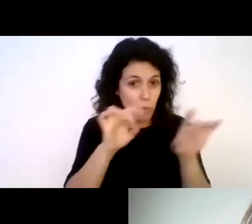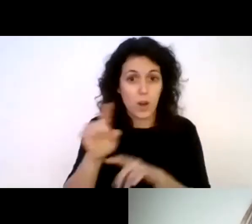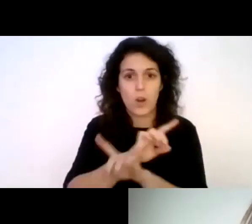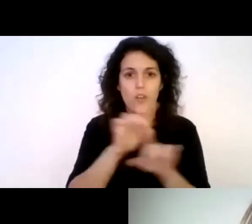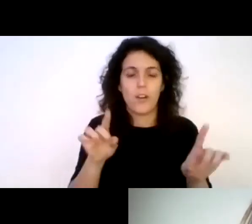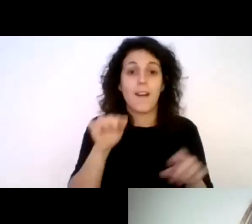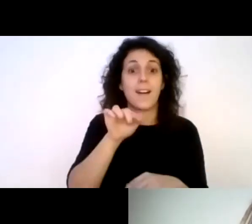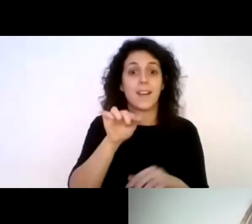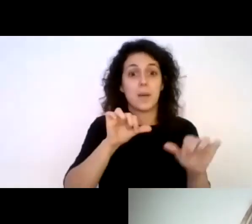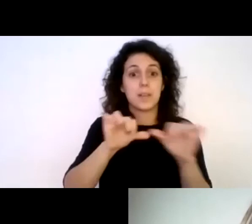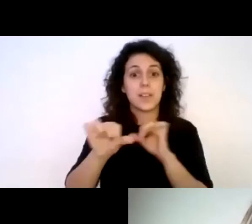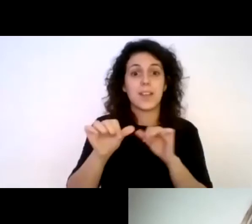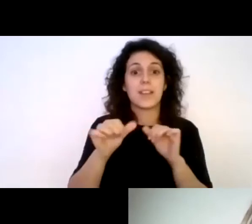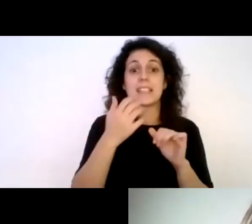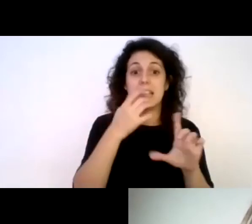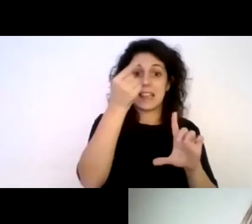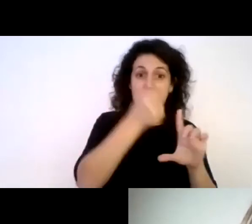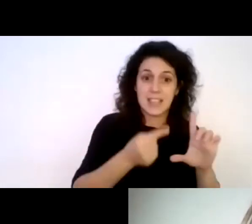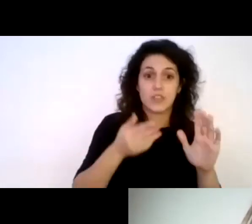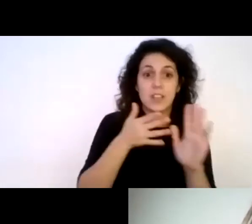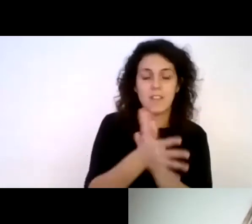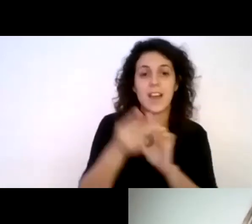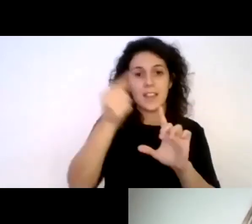de que cuando se diseñe para todos.